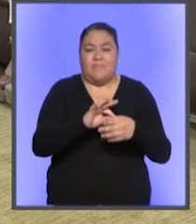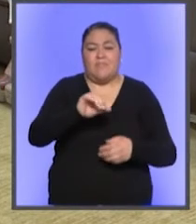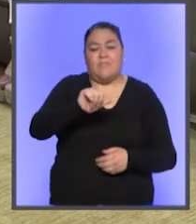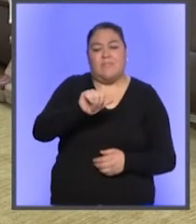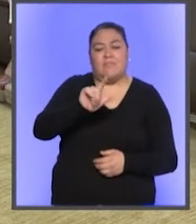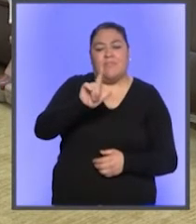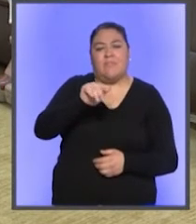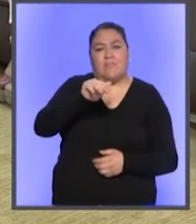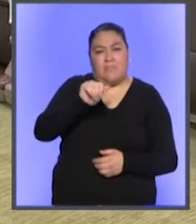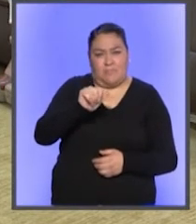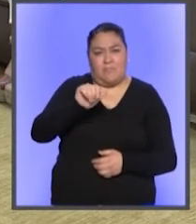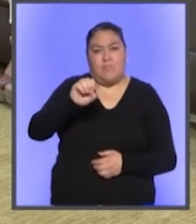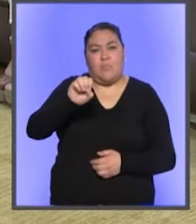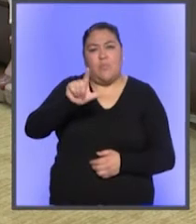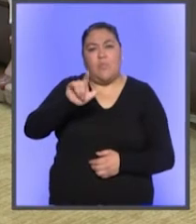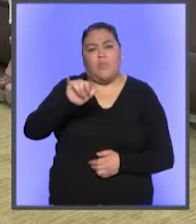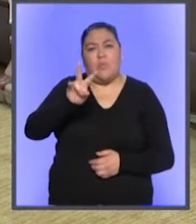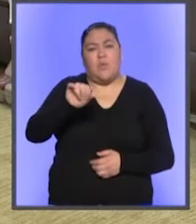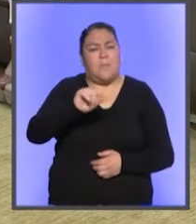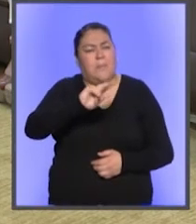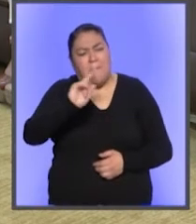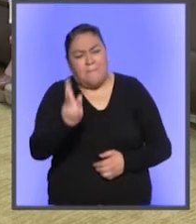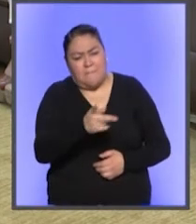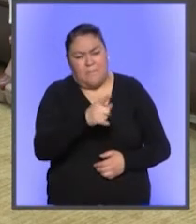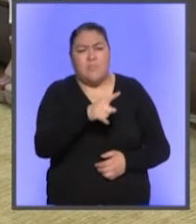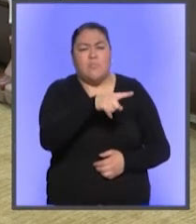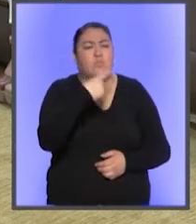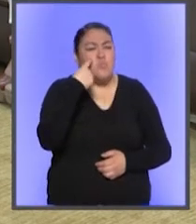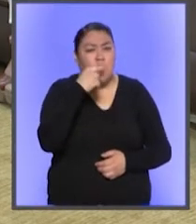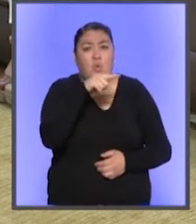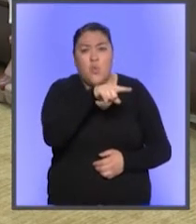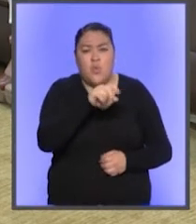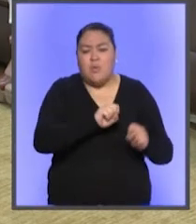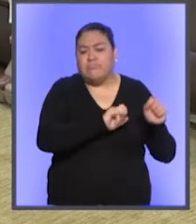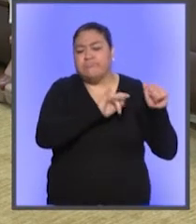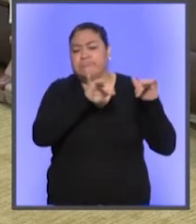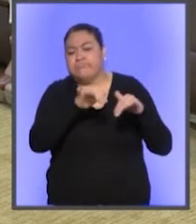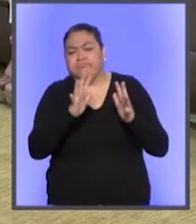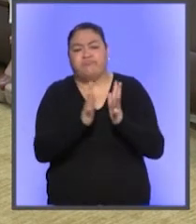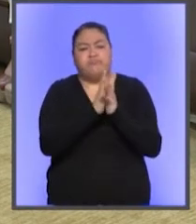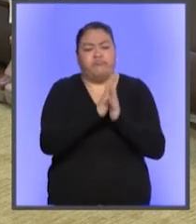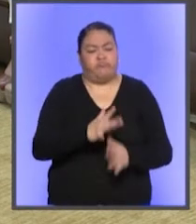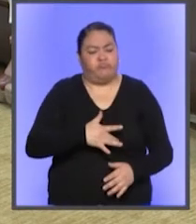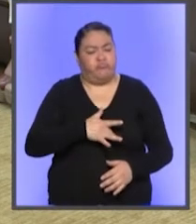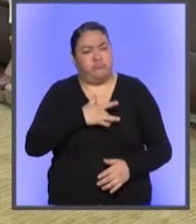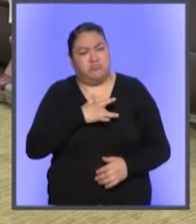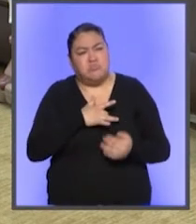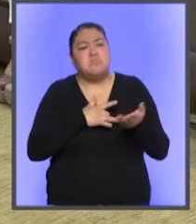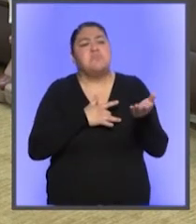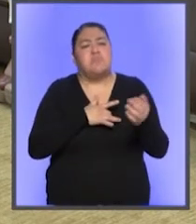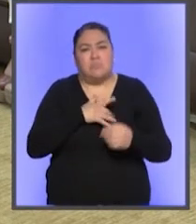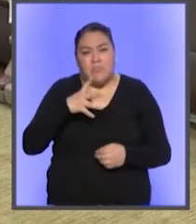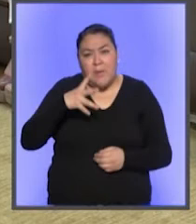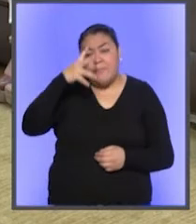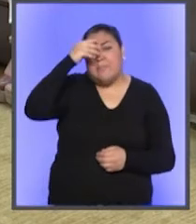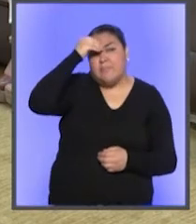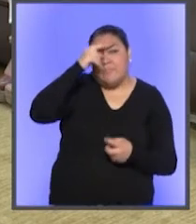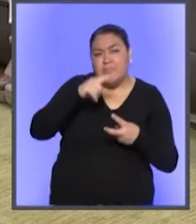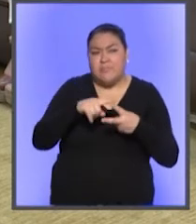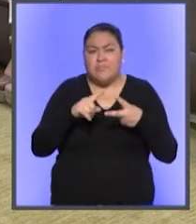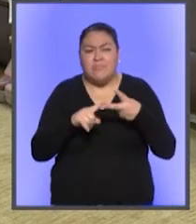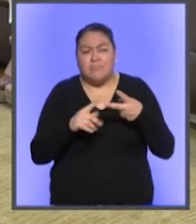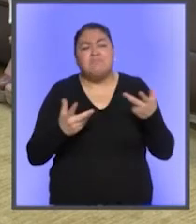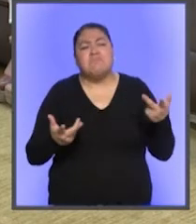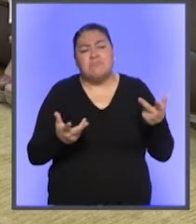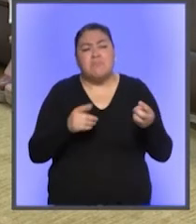almolivia García y es qué significó para ti participar en este encuentro Y qué aprendizaje